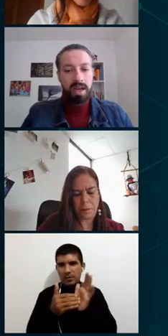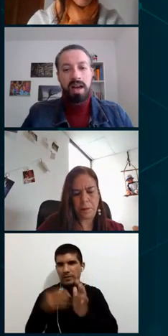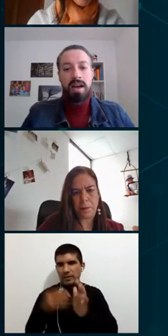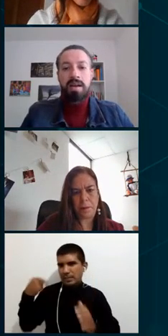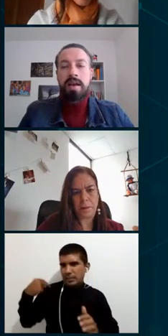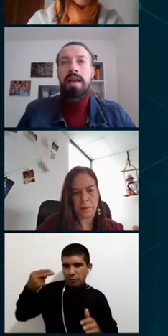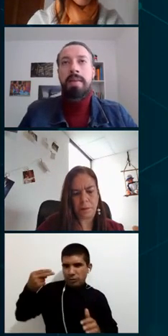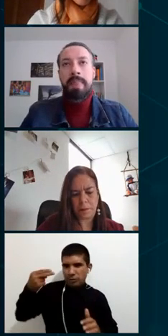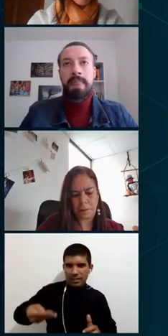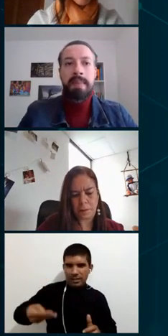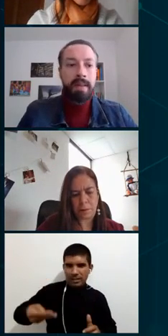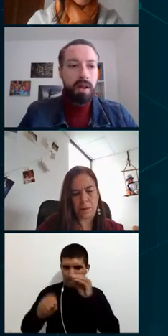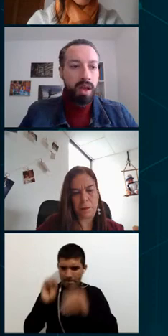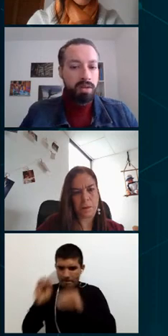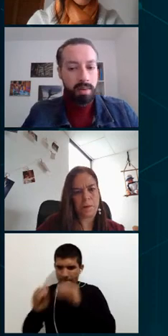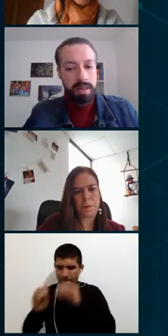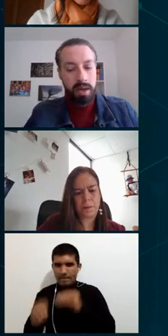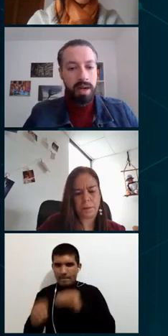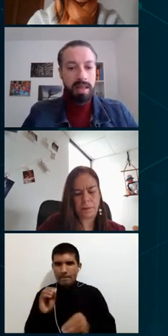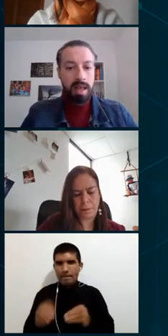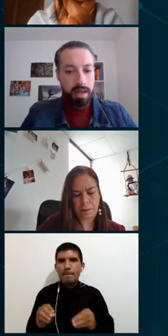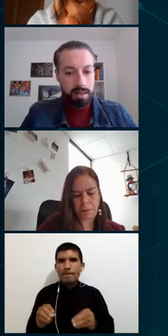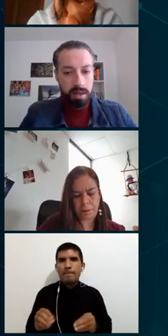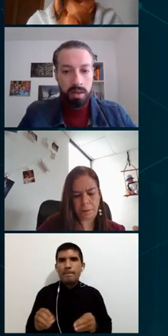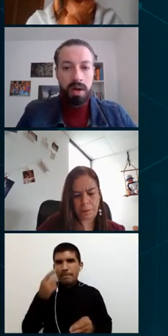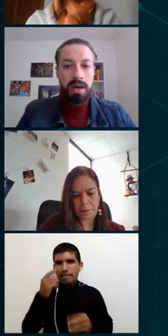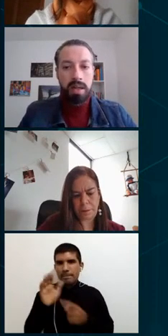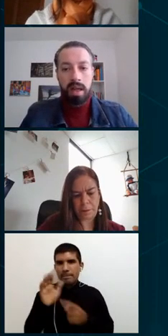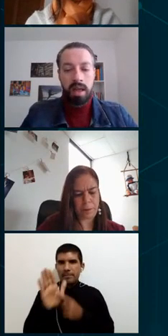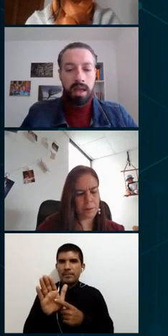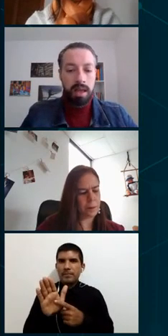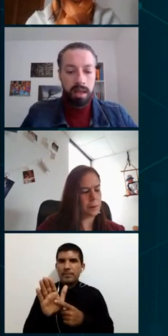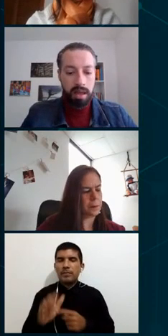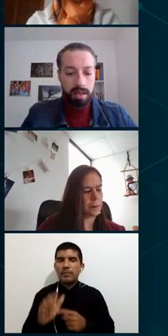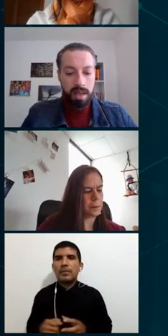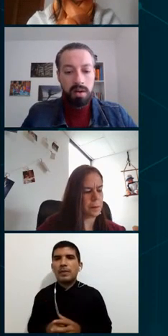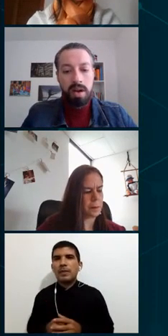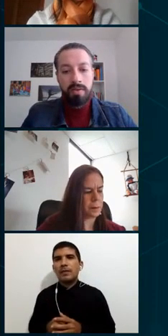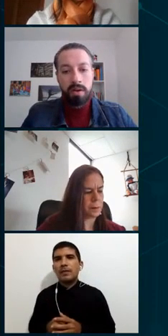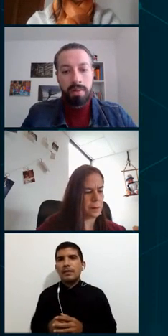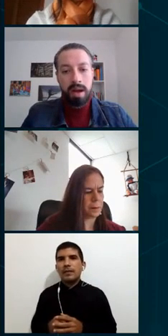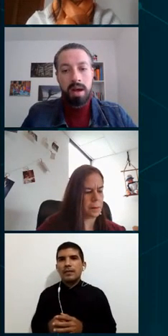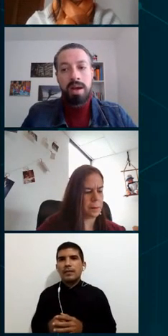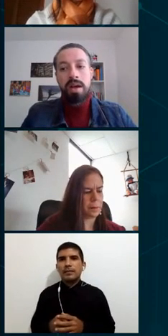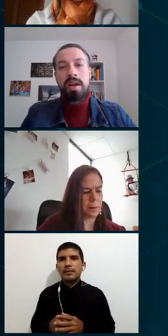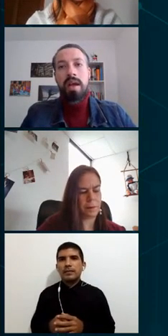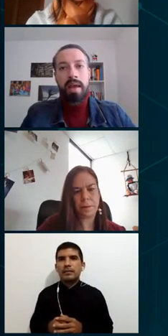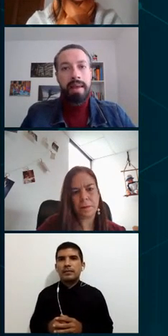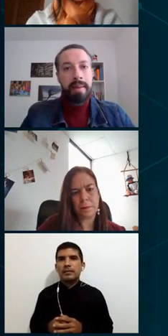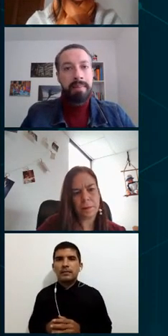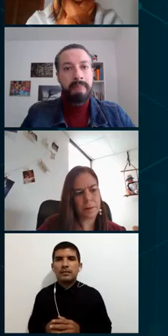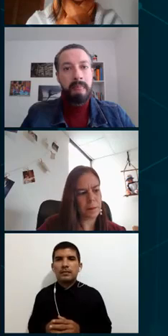Listo, digamos acá en lo que nos comentaba Lady del storyboard, es de alguna forma